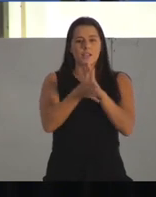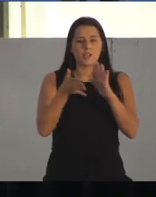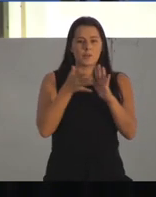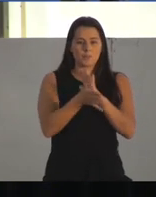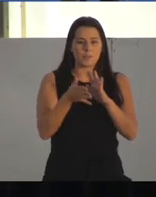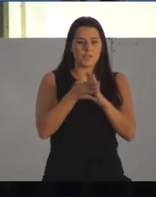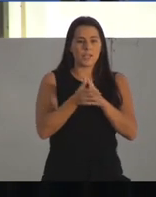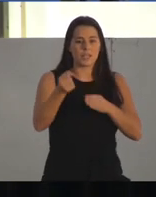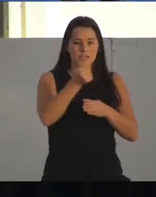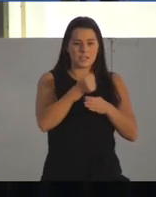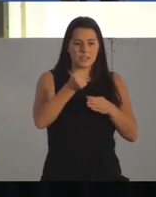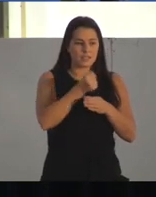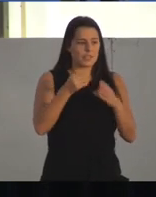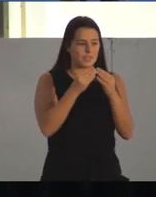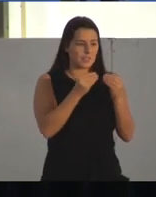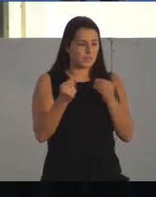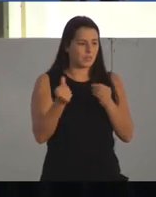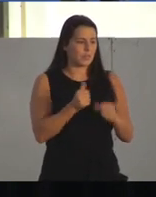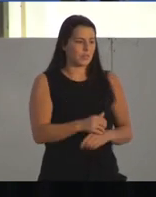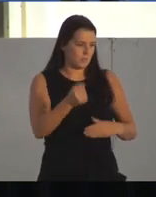Cuando quieras, Marta.